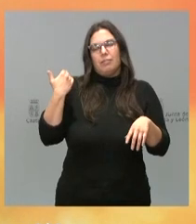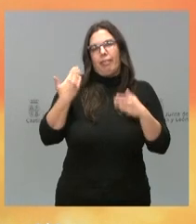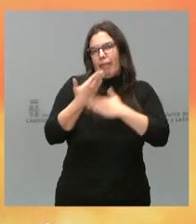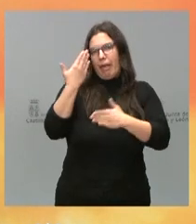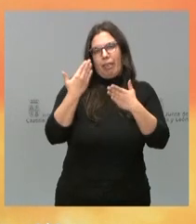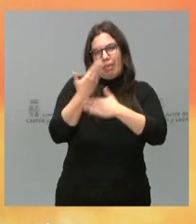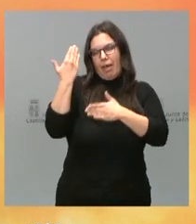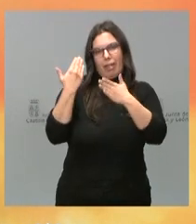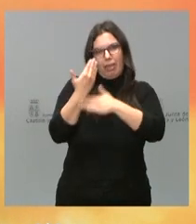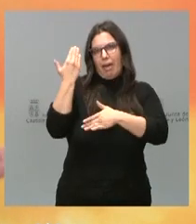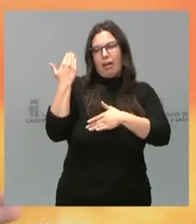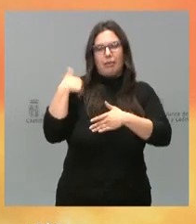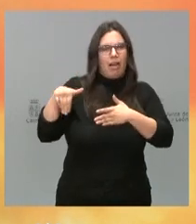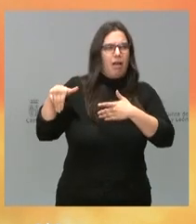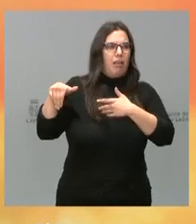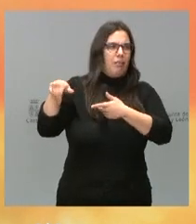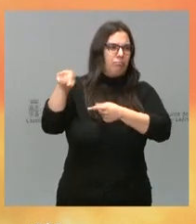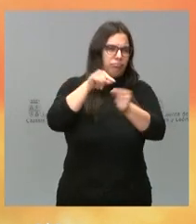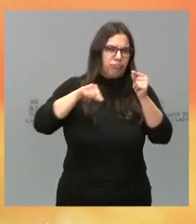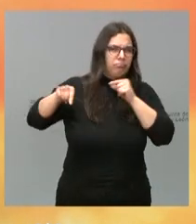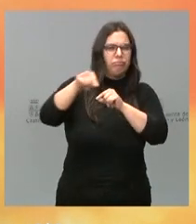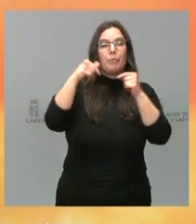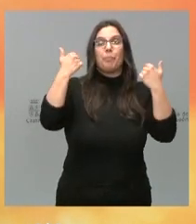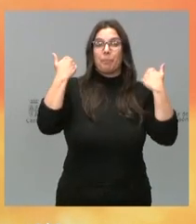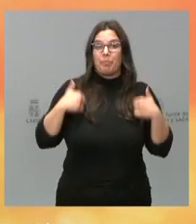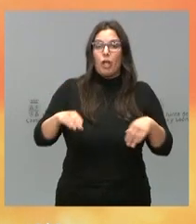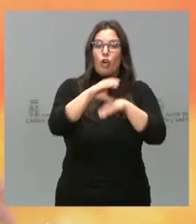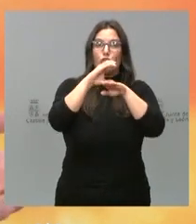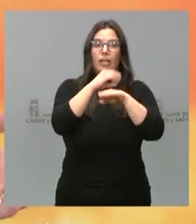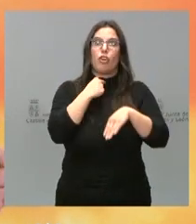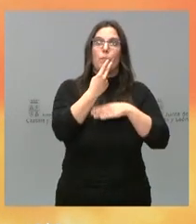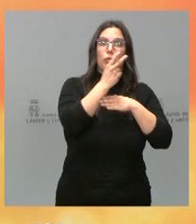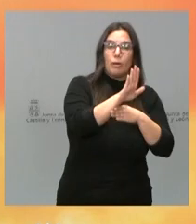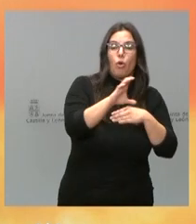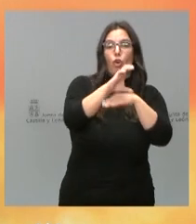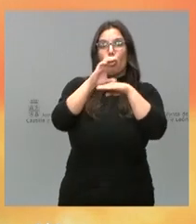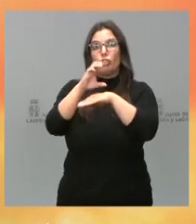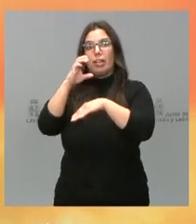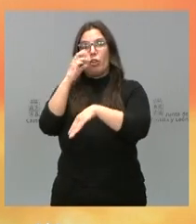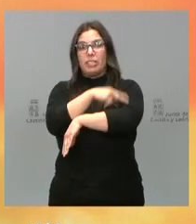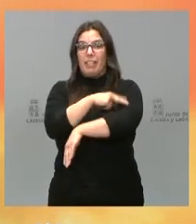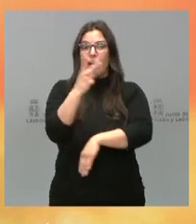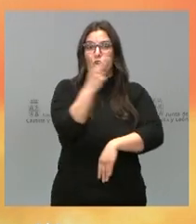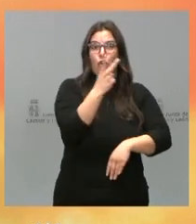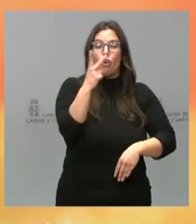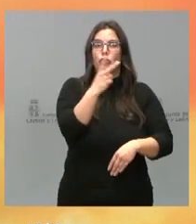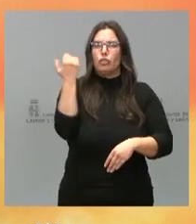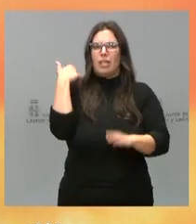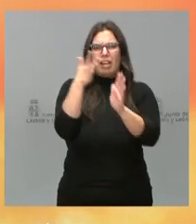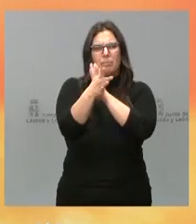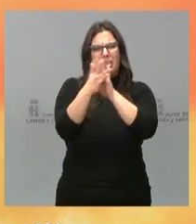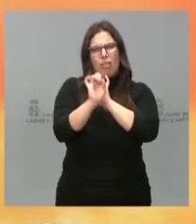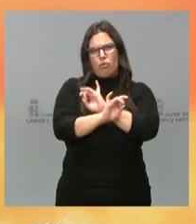yo creo que tanto el consejero de sanidad como el consejero portavoz ha dejado zanjada la cuestión aquí tuve la oportunidad